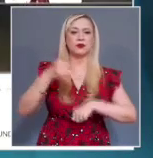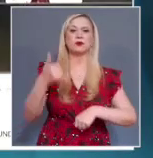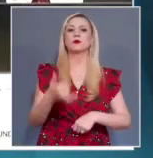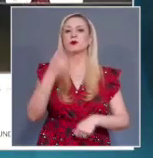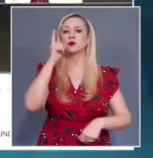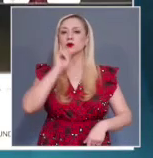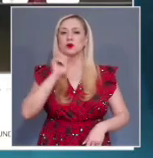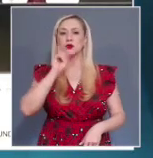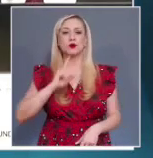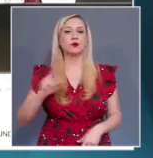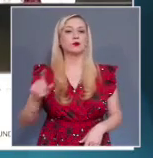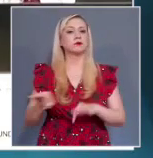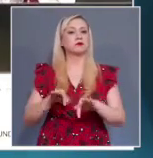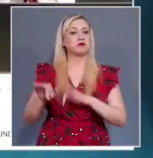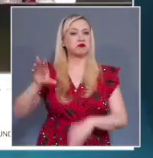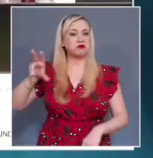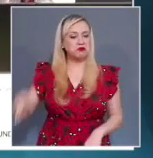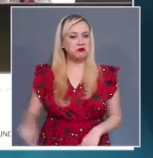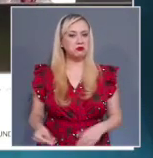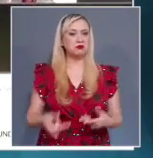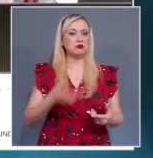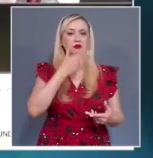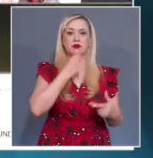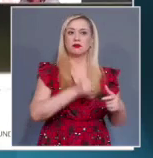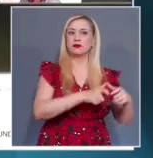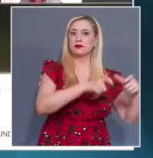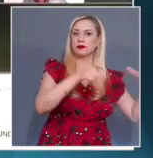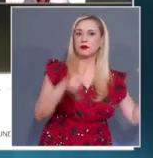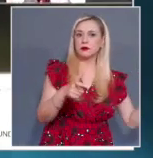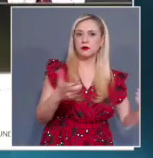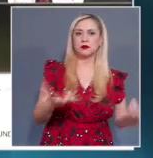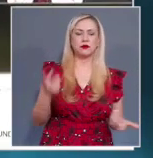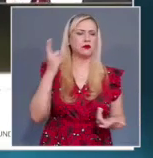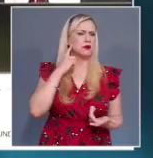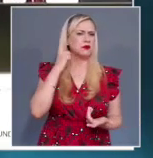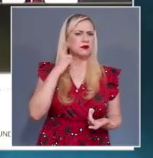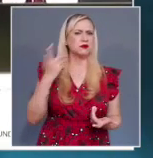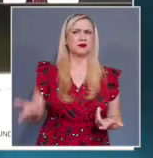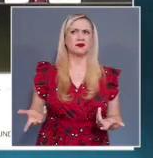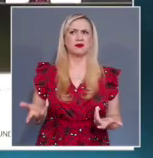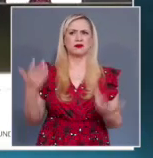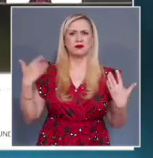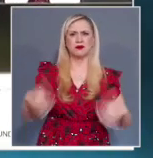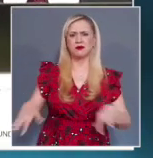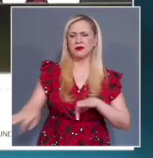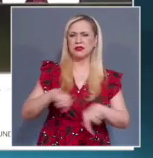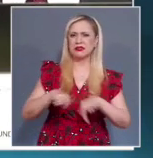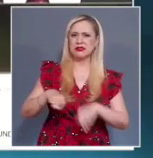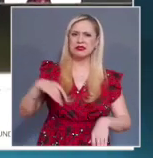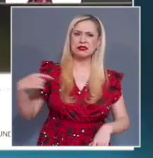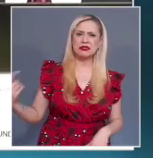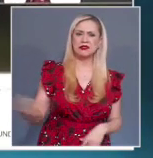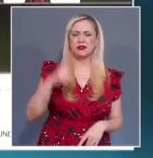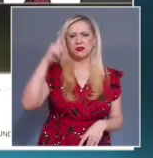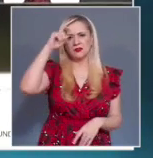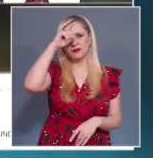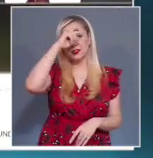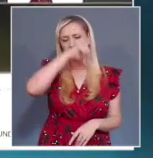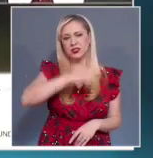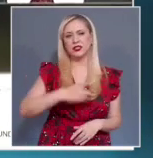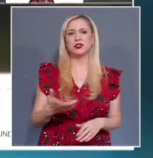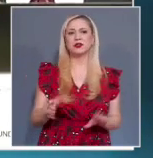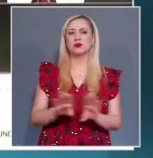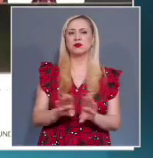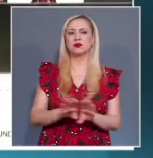digamos, una de cada 2 mujeres continúan fuera del mercado laboral, y la diferencia en tasas de desocupación